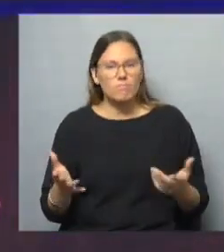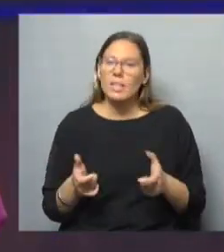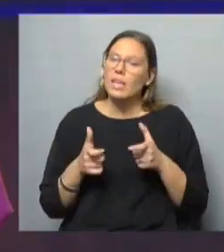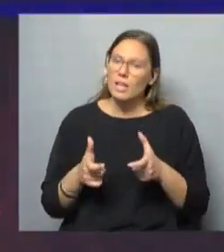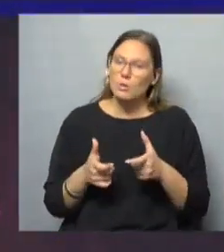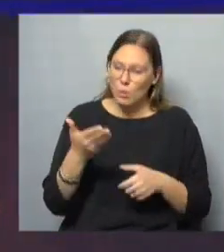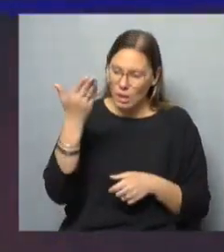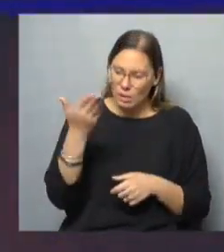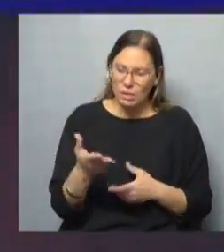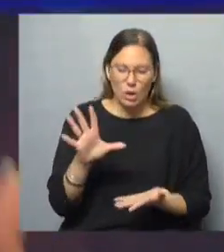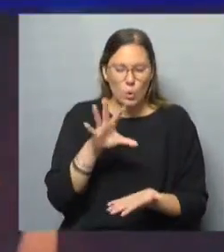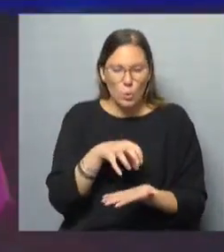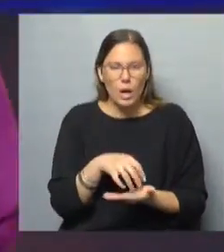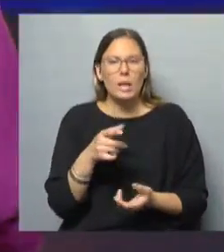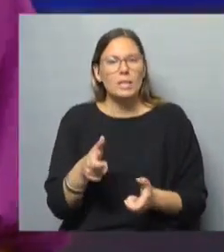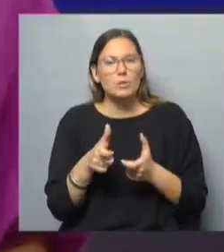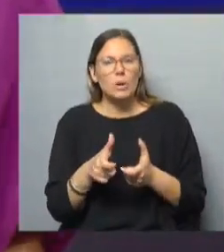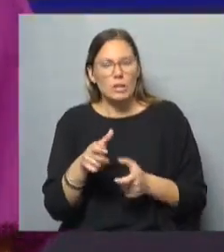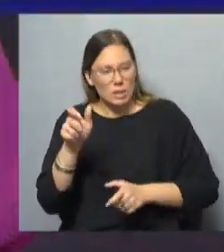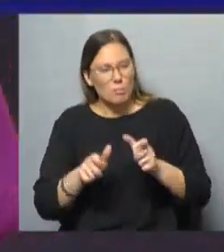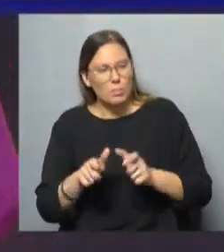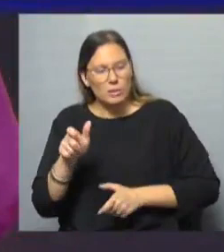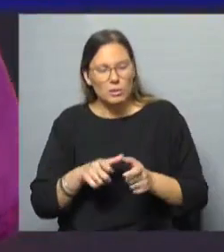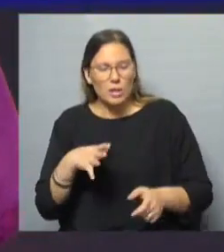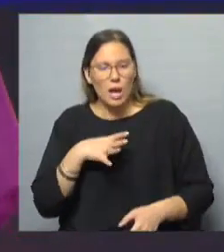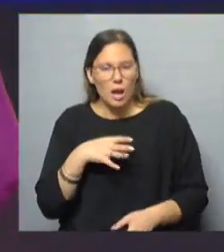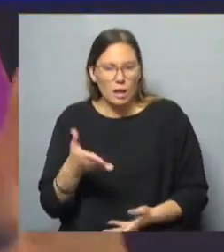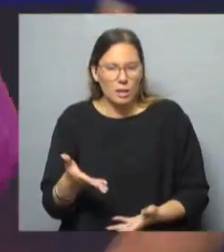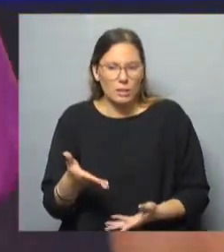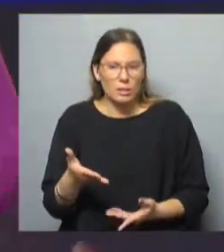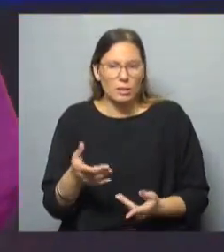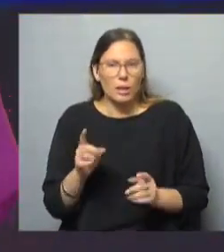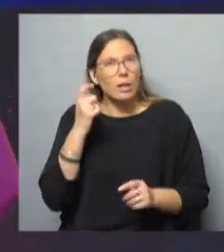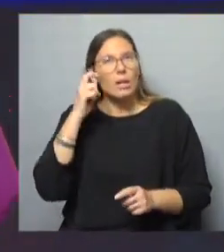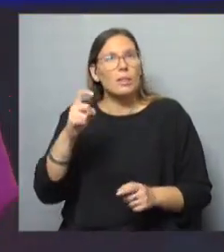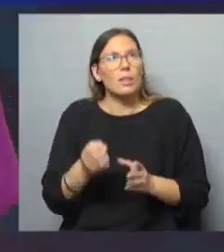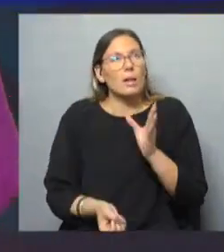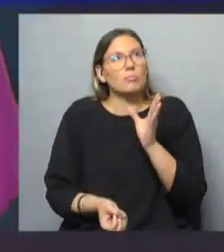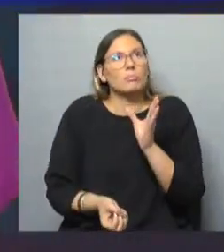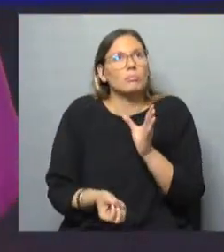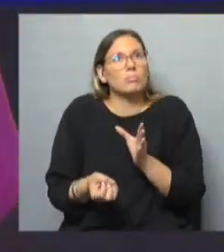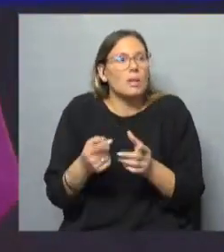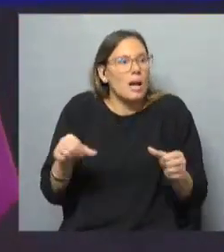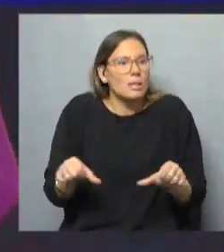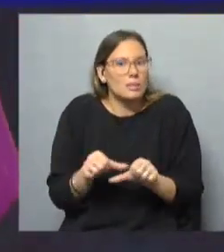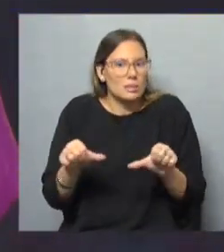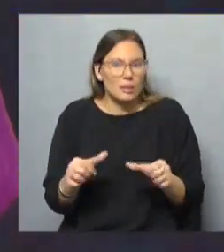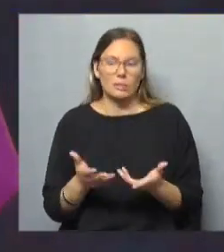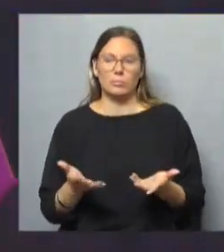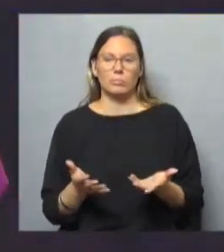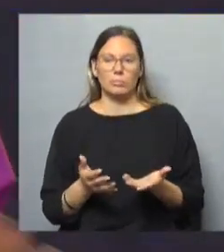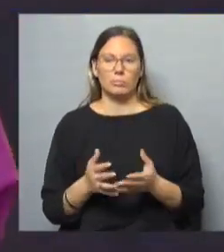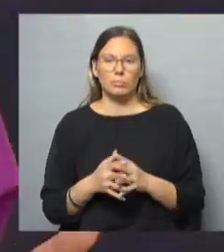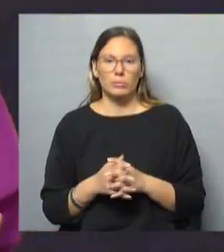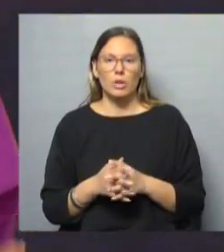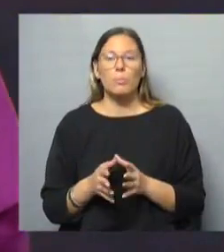que existe este lugar, qué suerte que existen estas personas que se les ocurren estas cosas, ¿no?